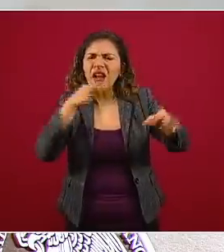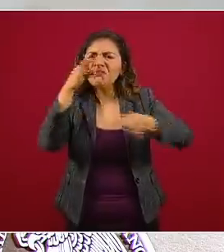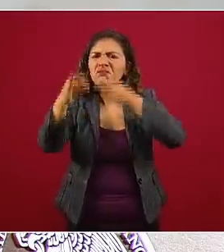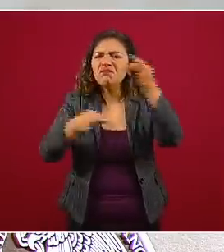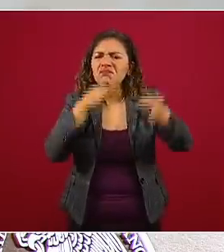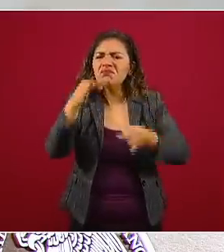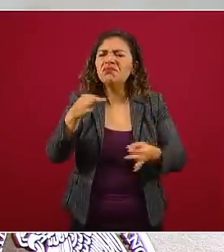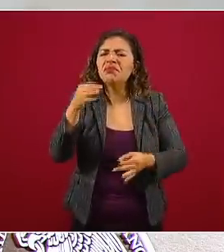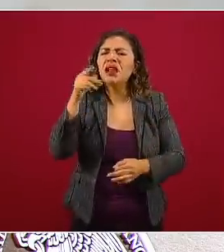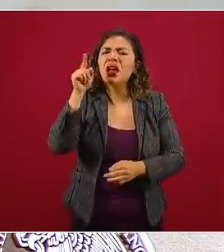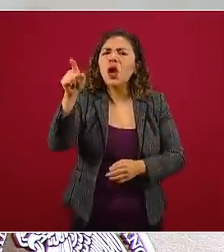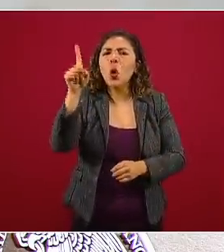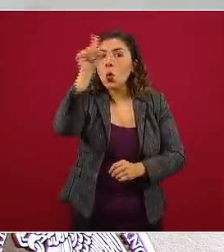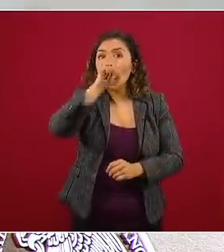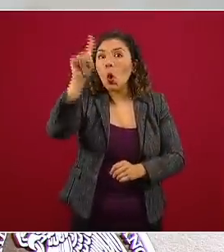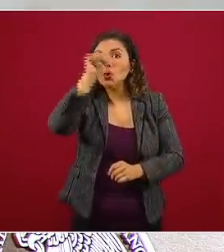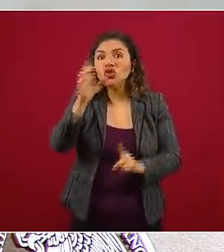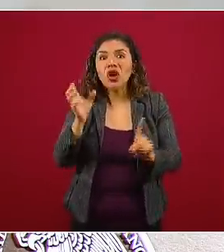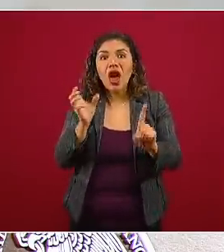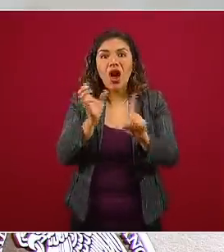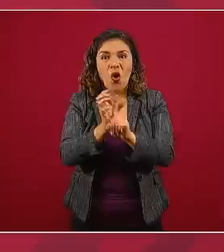este consejo